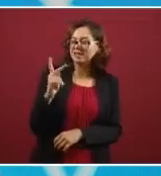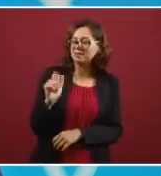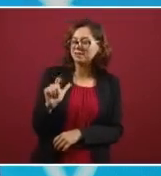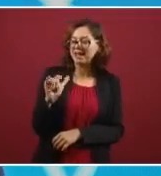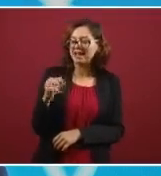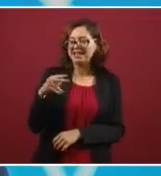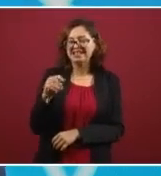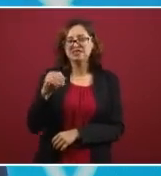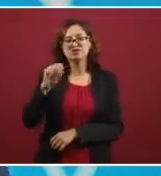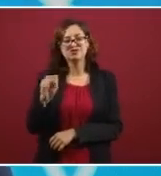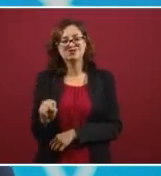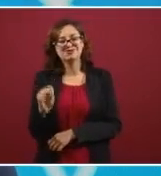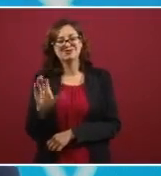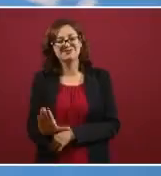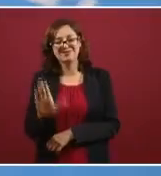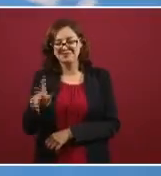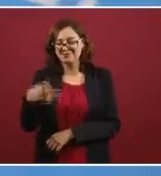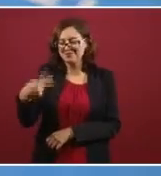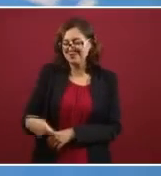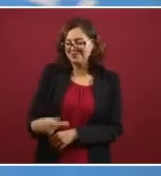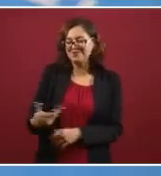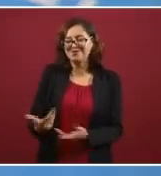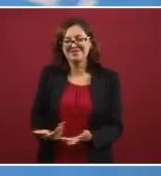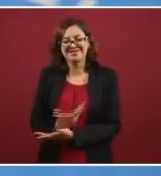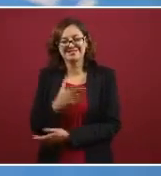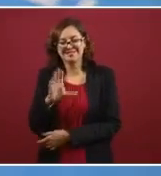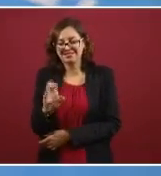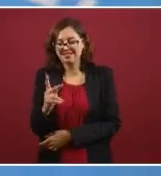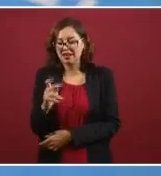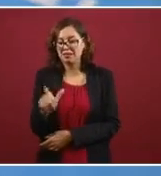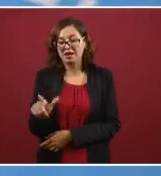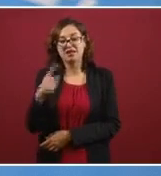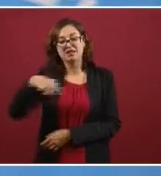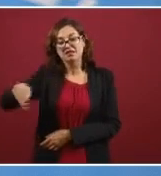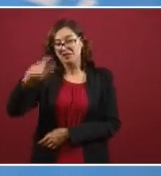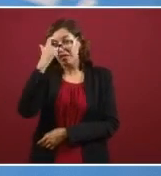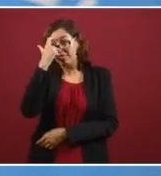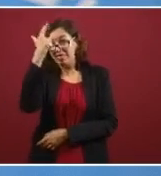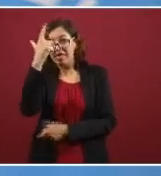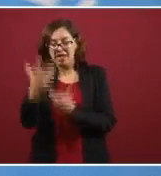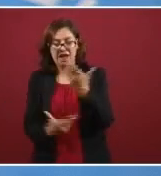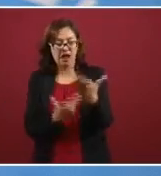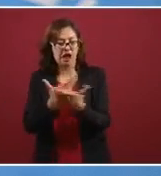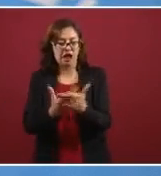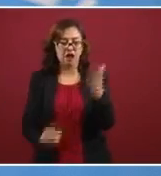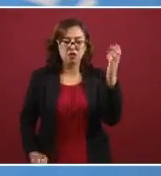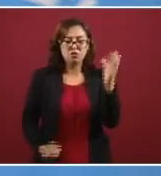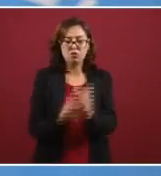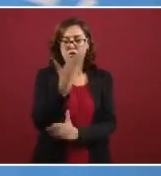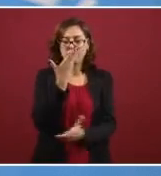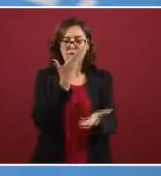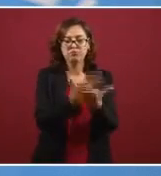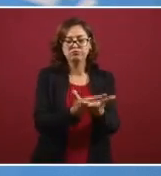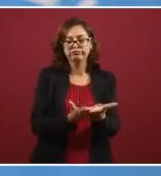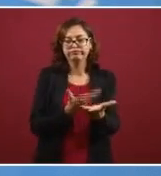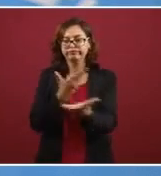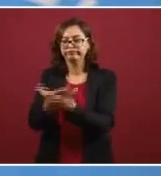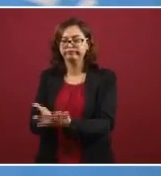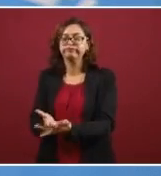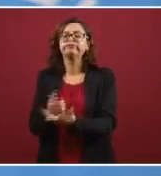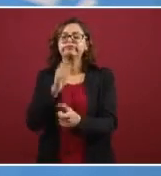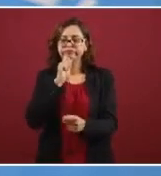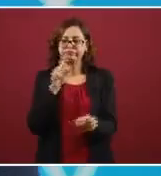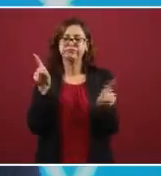que trazaron en su momento ideas transformadoras, nuevas propuestas, que también hoy